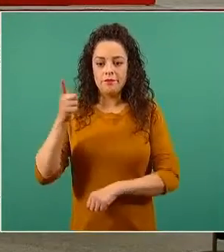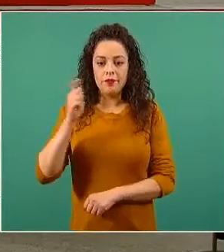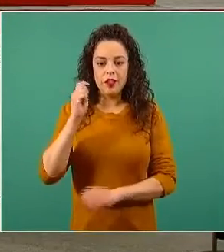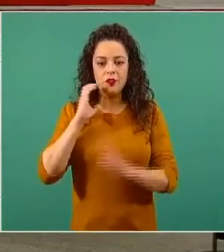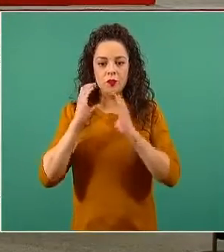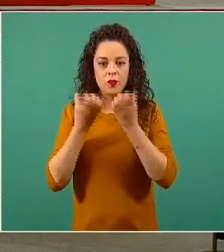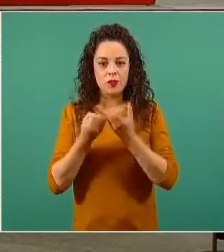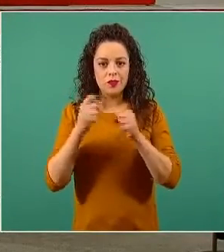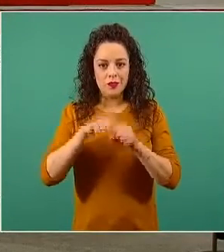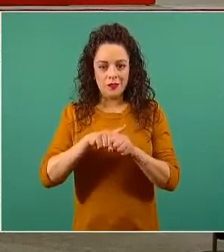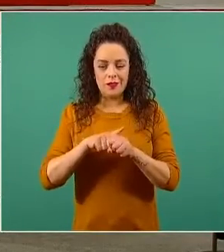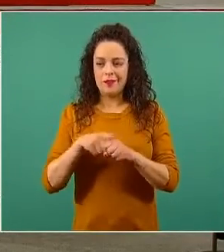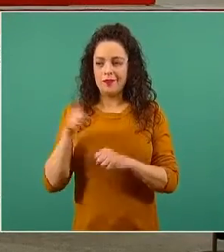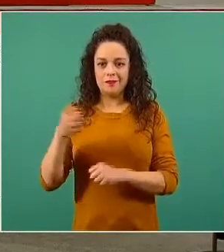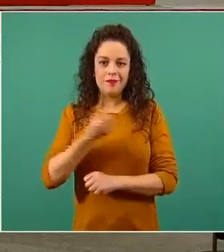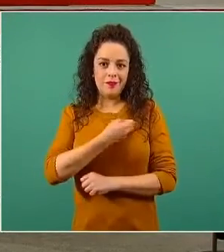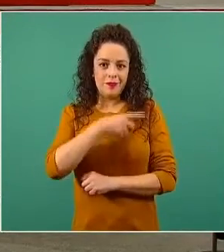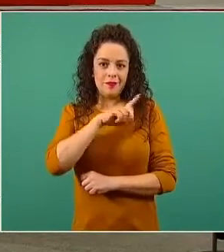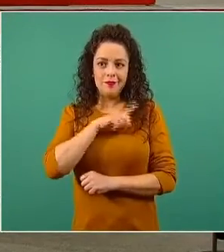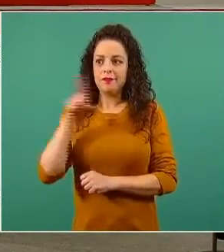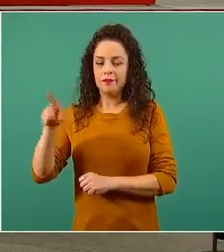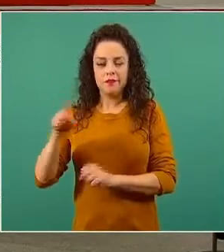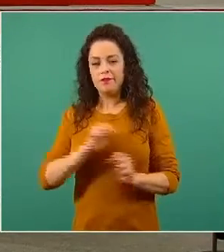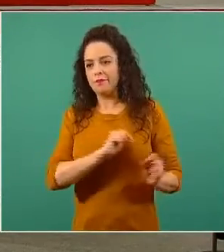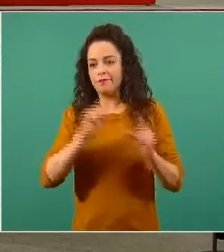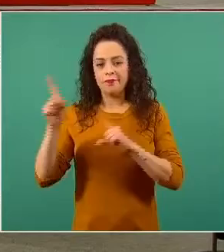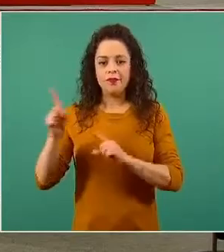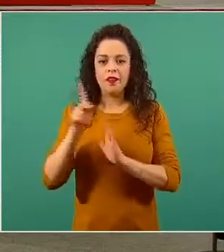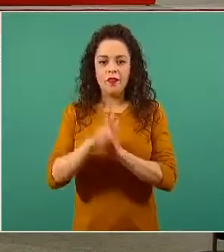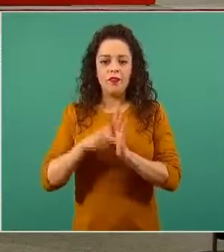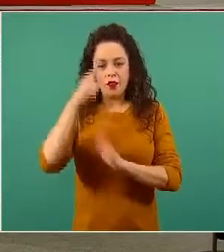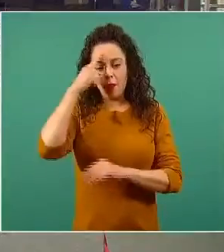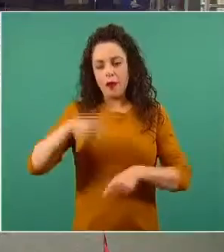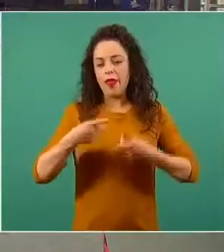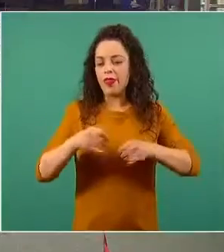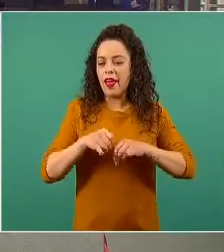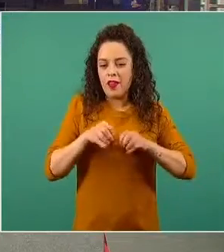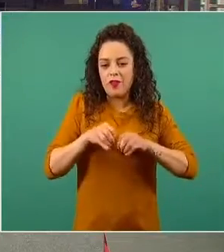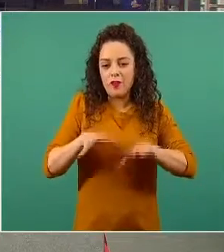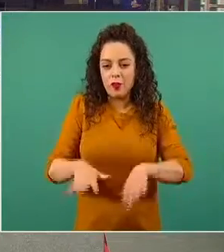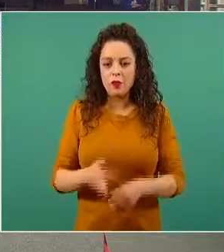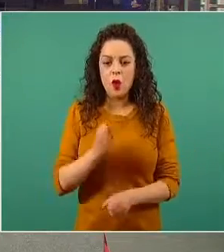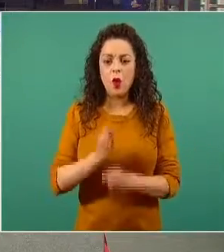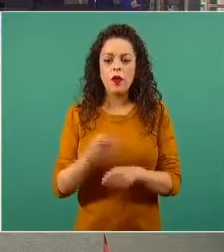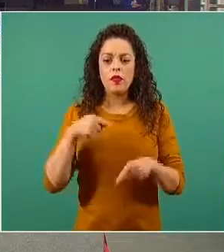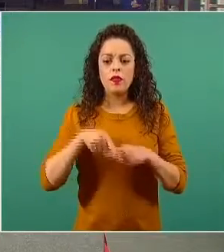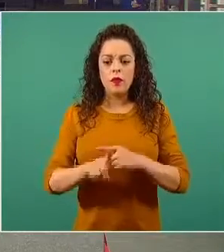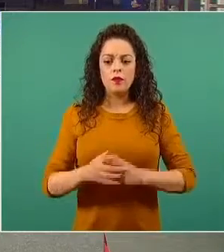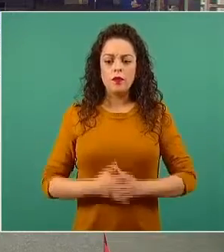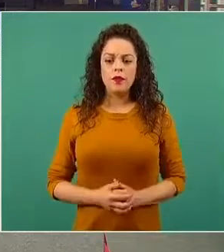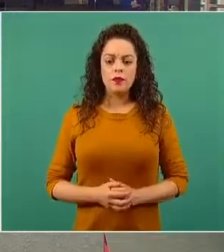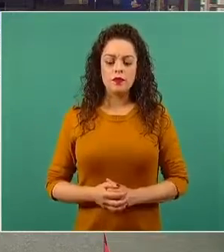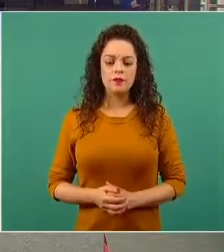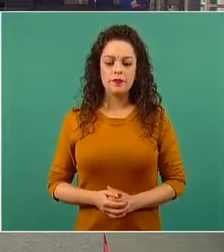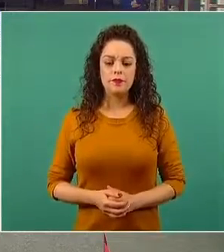integran estos videos informativos. Vamos a empezar, ahora sí, empezamos por allá con usted, atrás